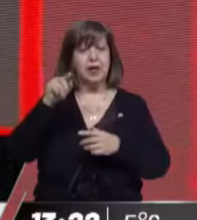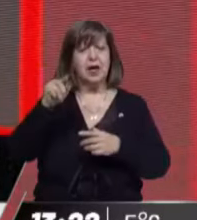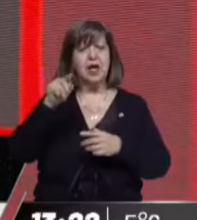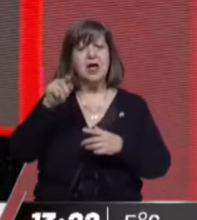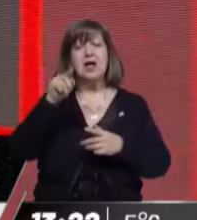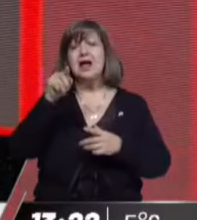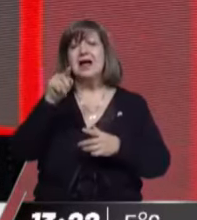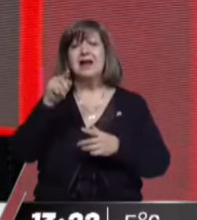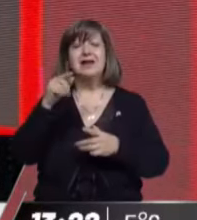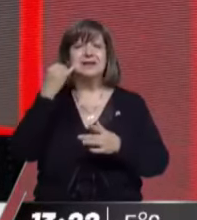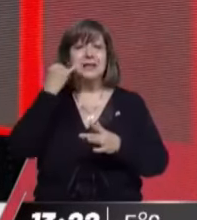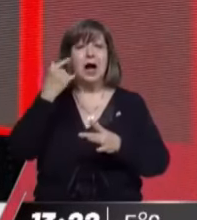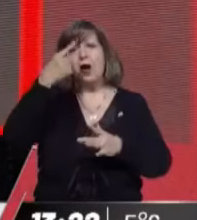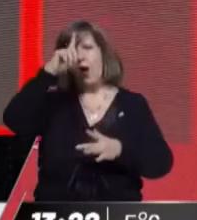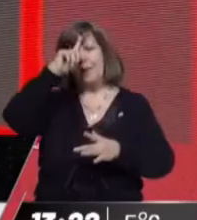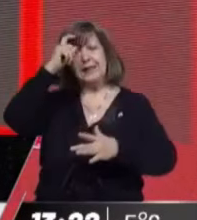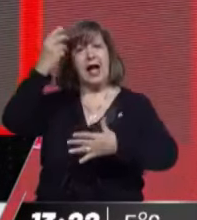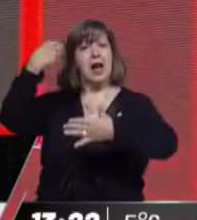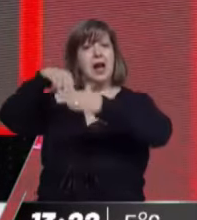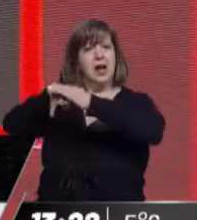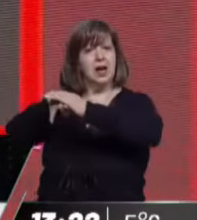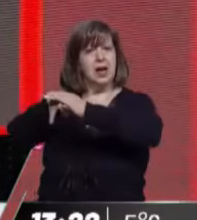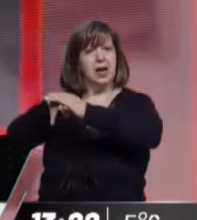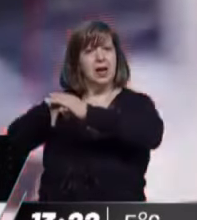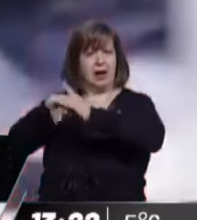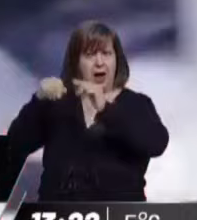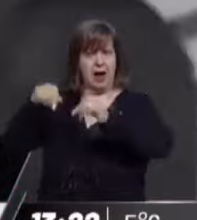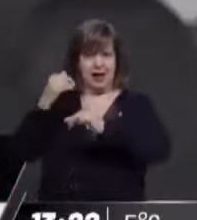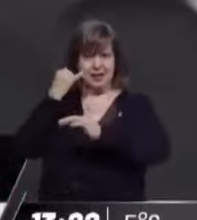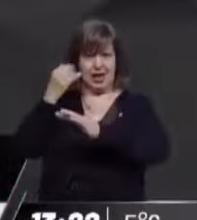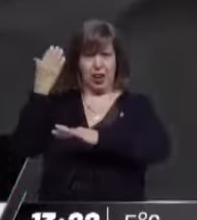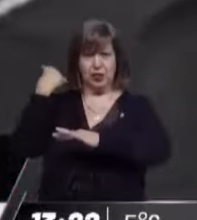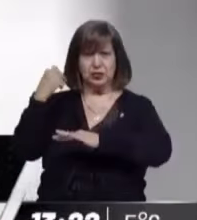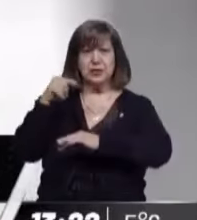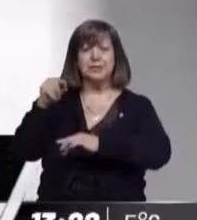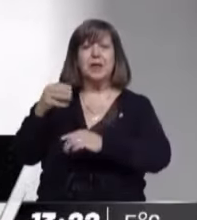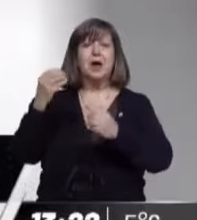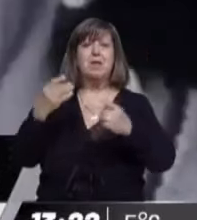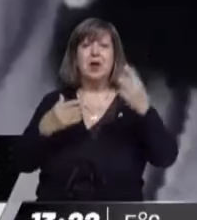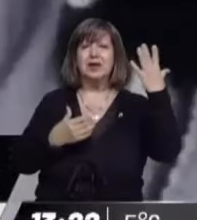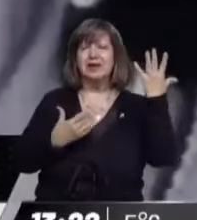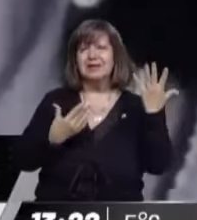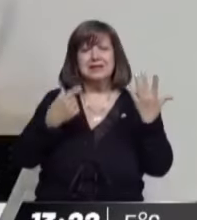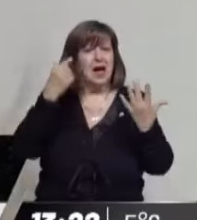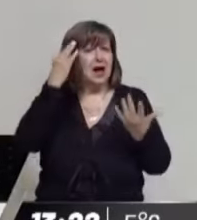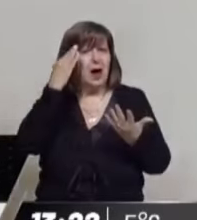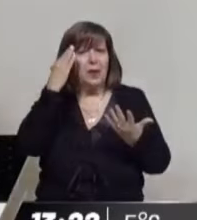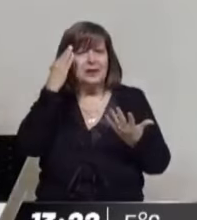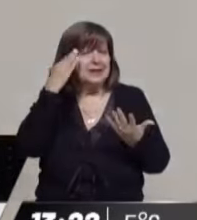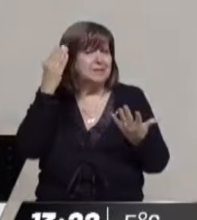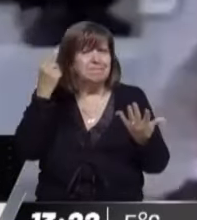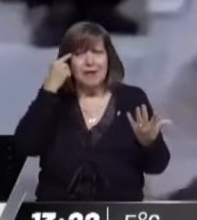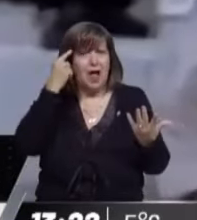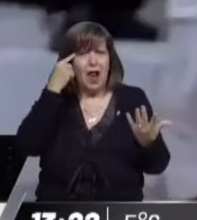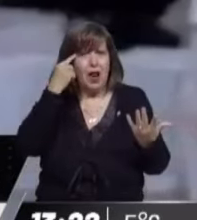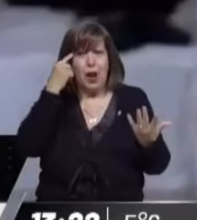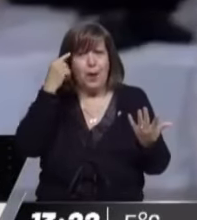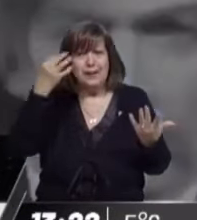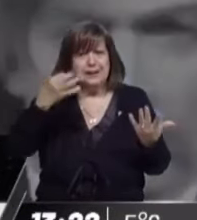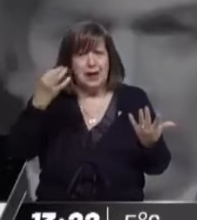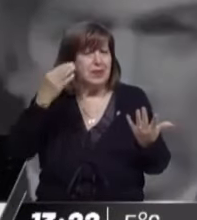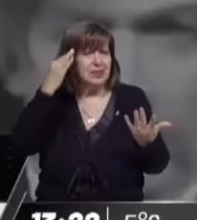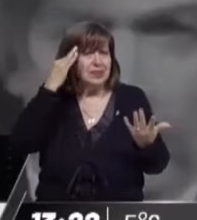Antonio gasalla está en un lugar especializado él padece demencia senil así lo han definido ya